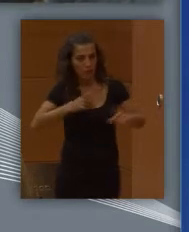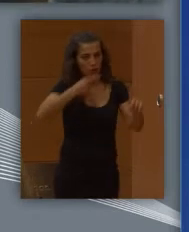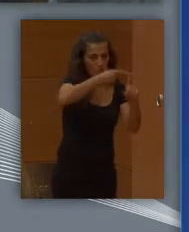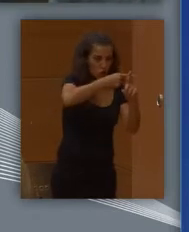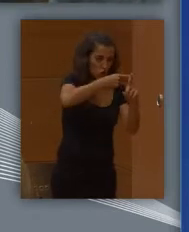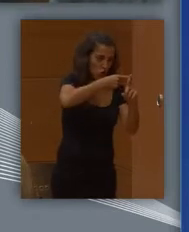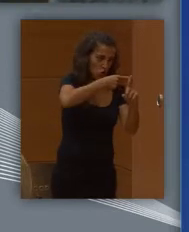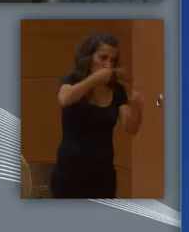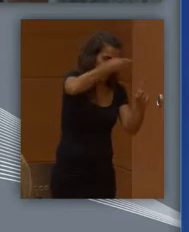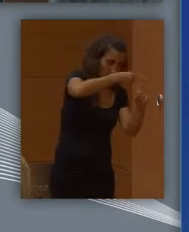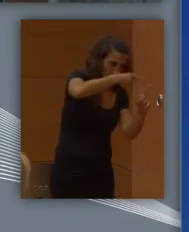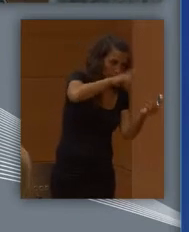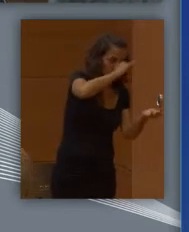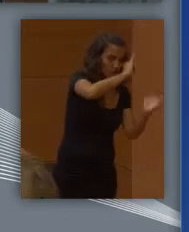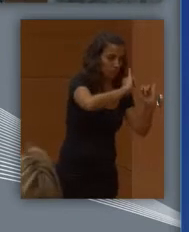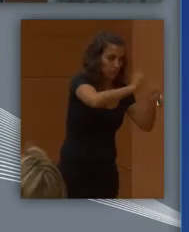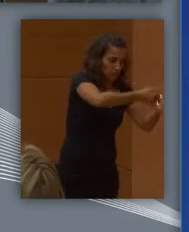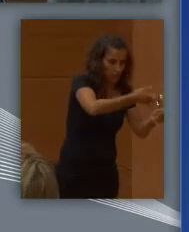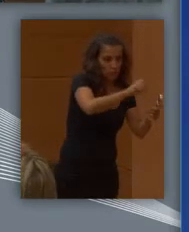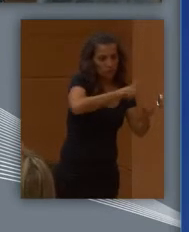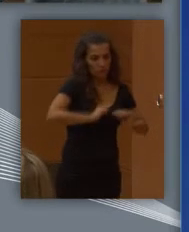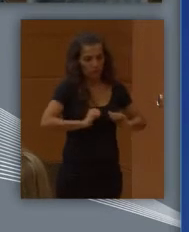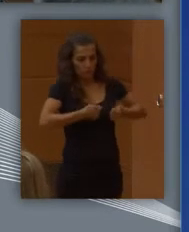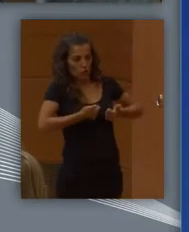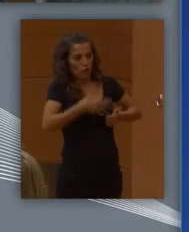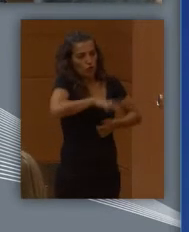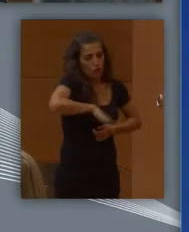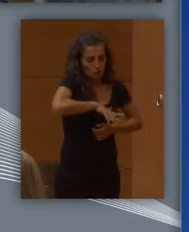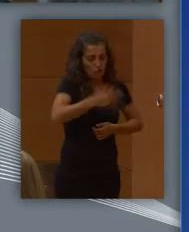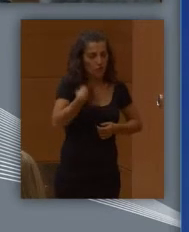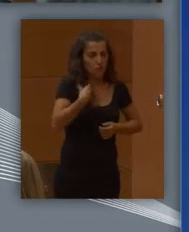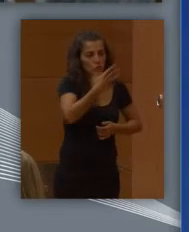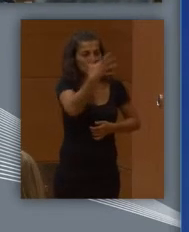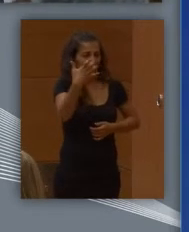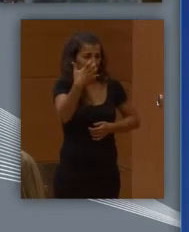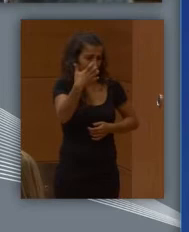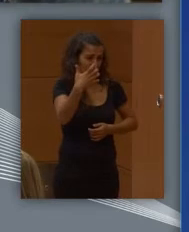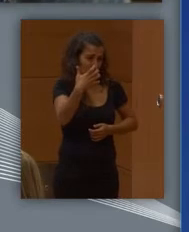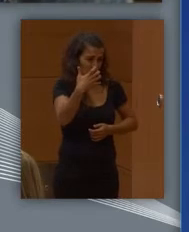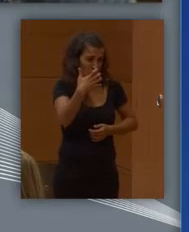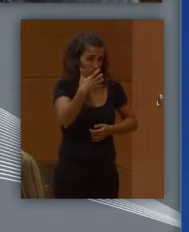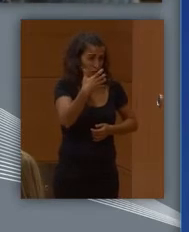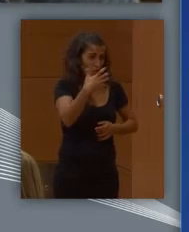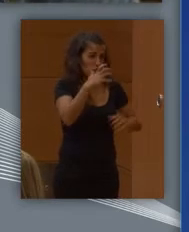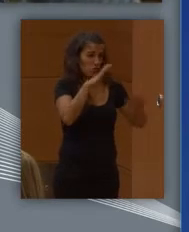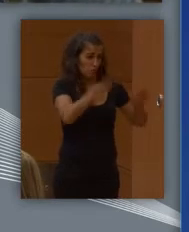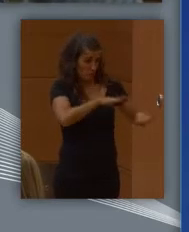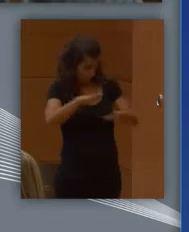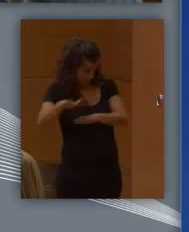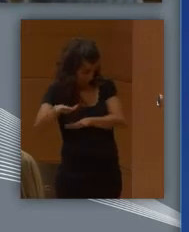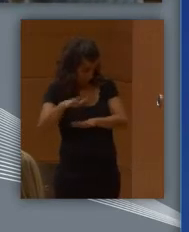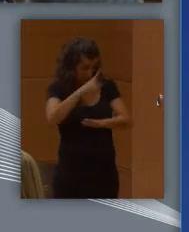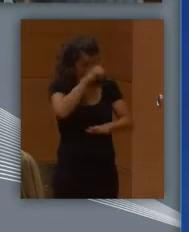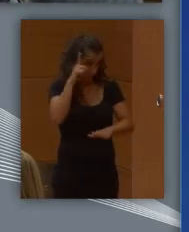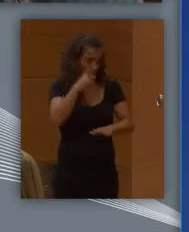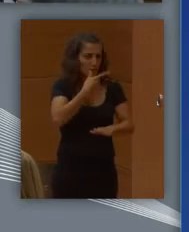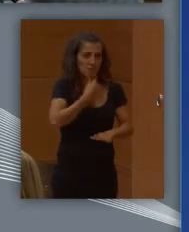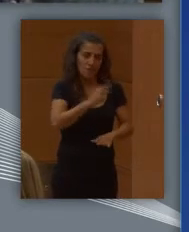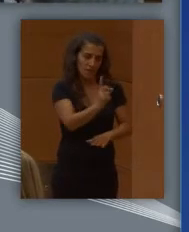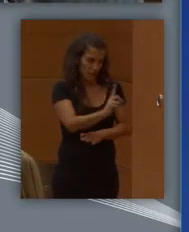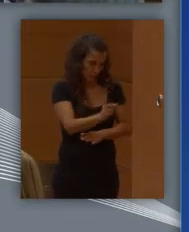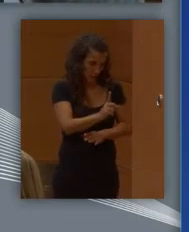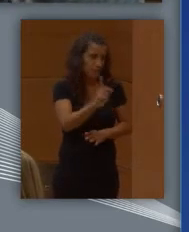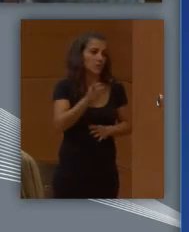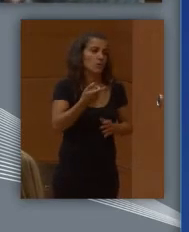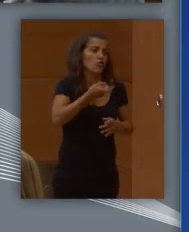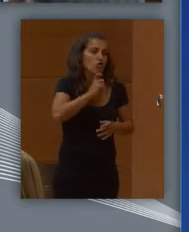destino. Usar más de 200 líneas en Madrid y cerca de 5.000 paradas no es sencillo, con lo cual acercarlo a través de telefonía móvil, poder calcular